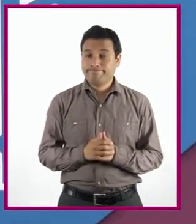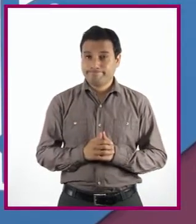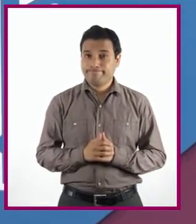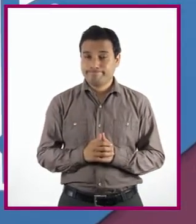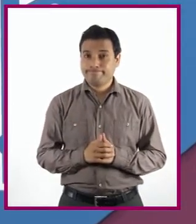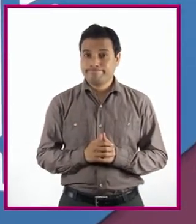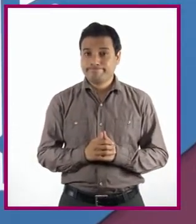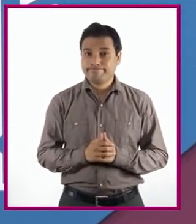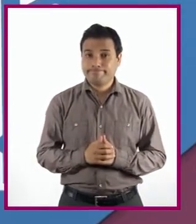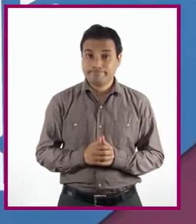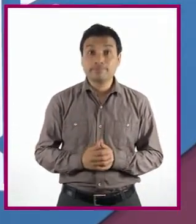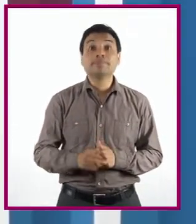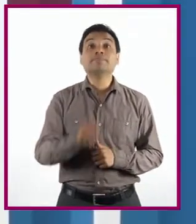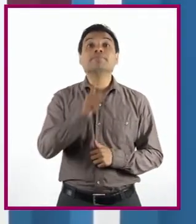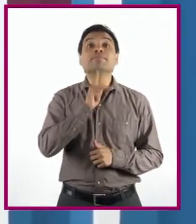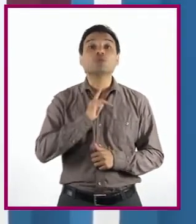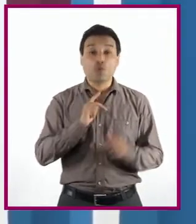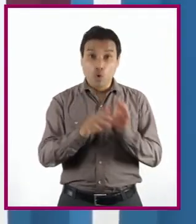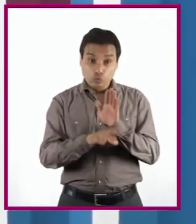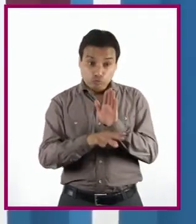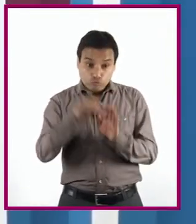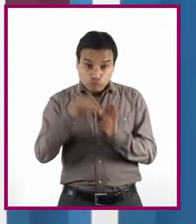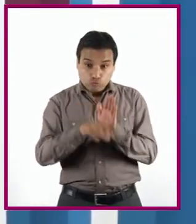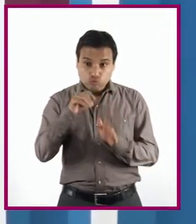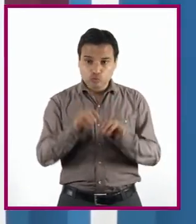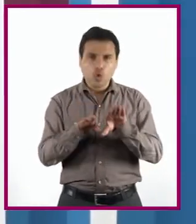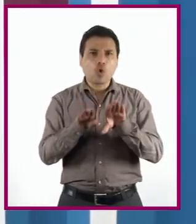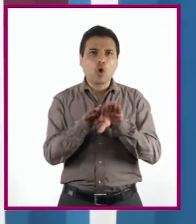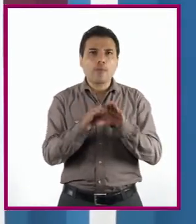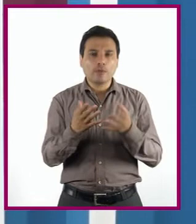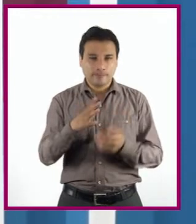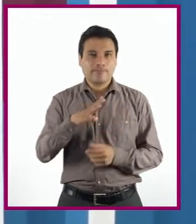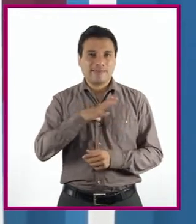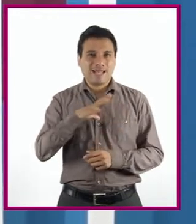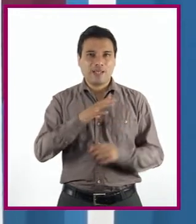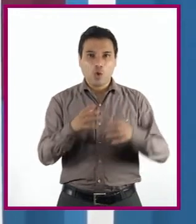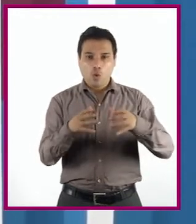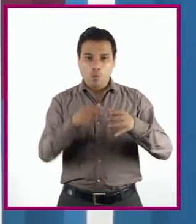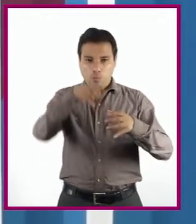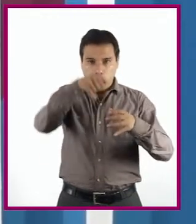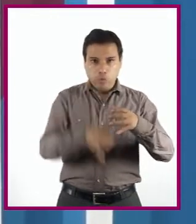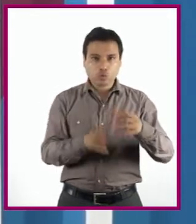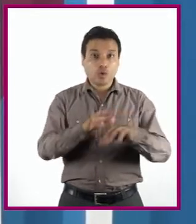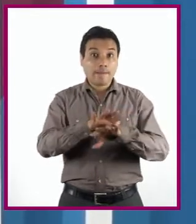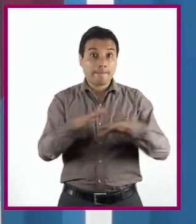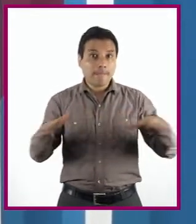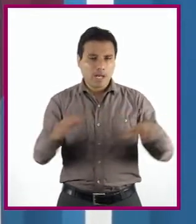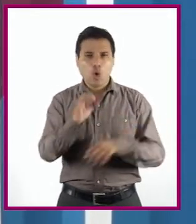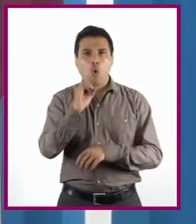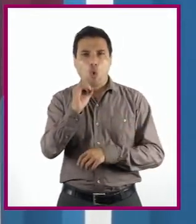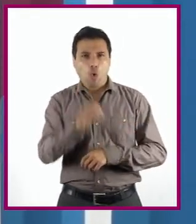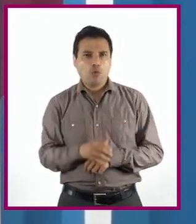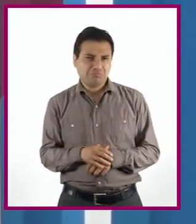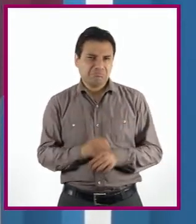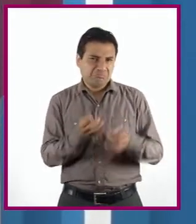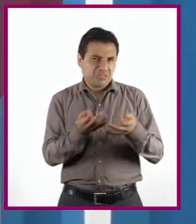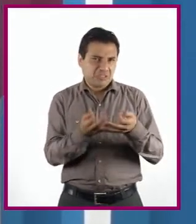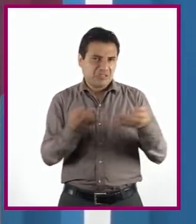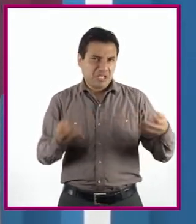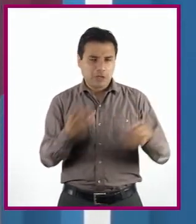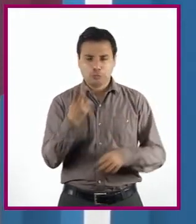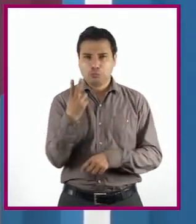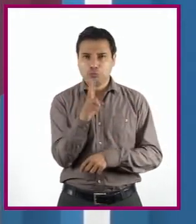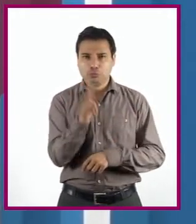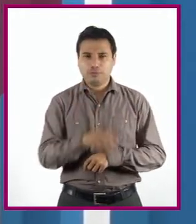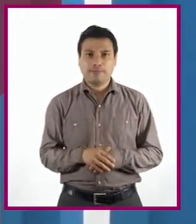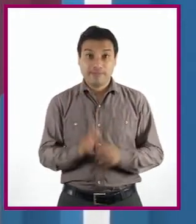La extracción de petróleo se realiza por medio de pozos en el fondo del mar o en el interior de los continentes. Después